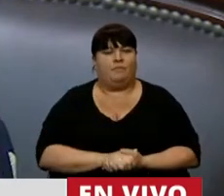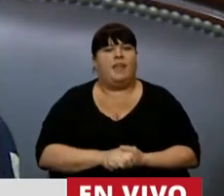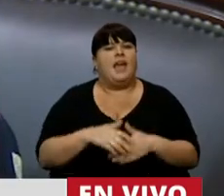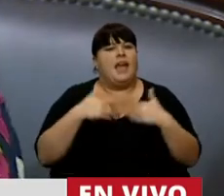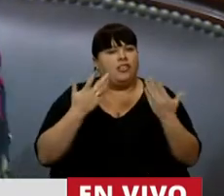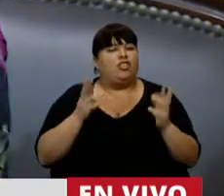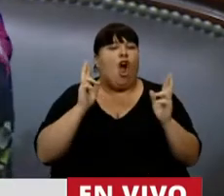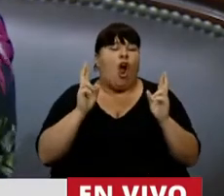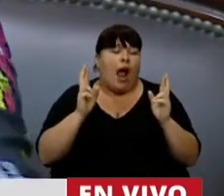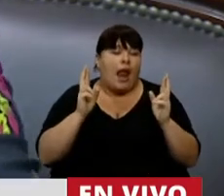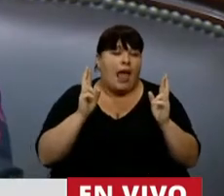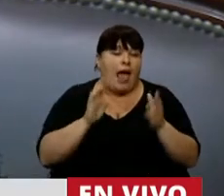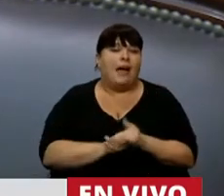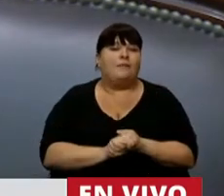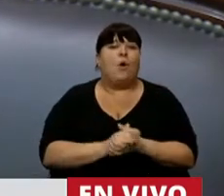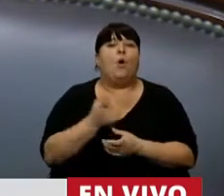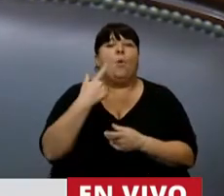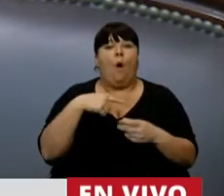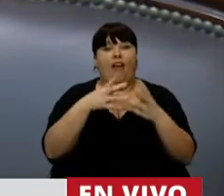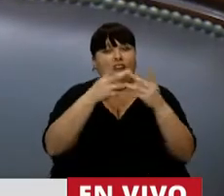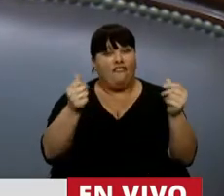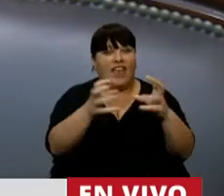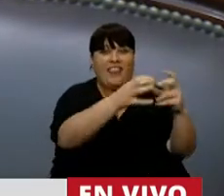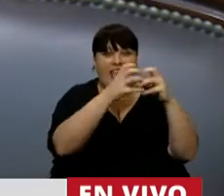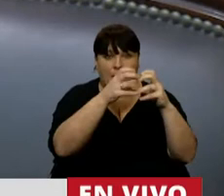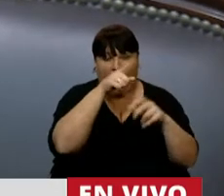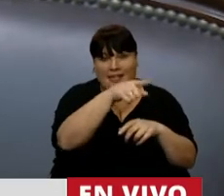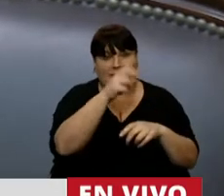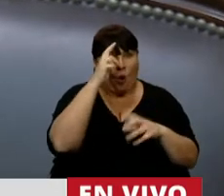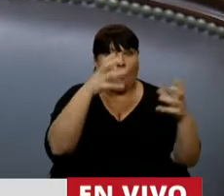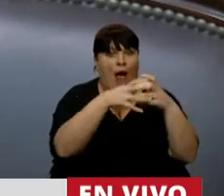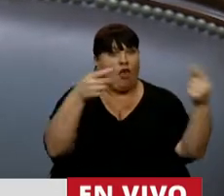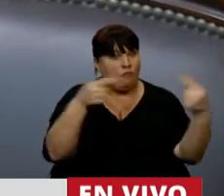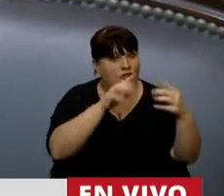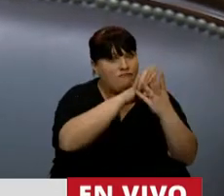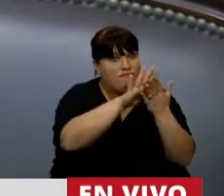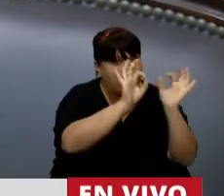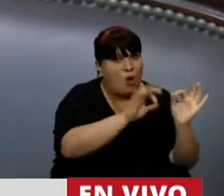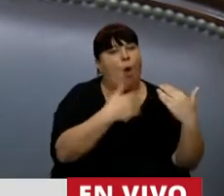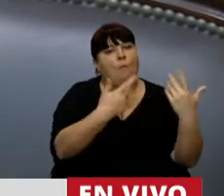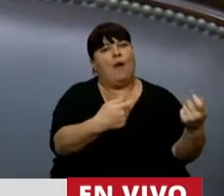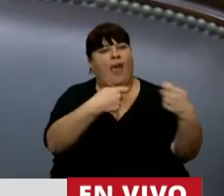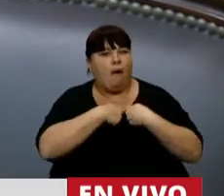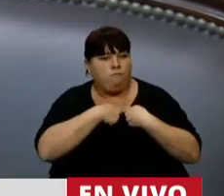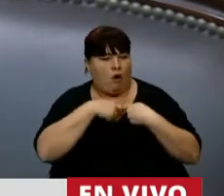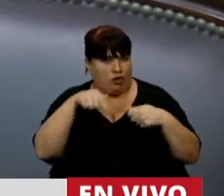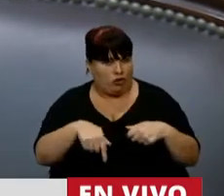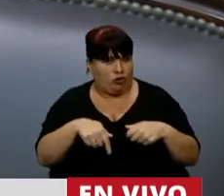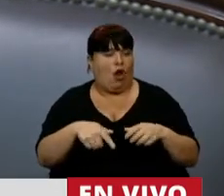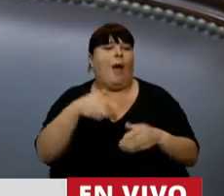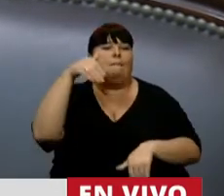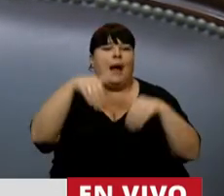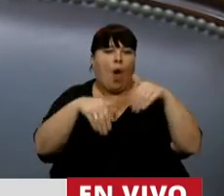que espero que una vez resuelta la discusión que tiene ocupada la oposición, puedan acompañarnos en